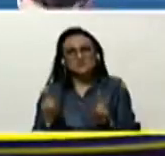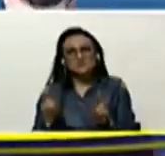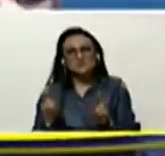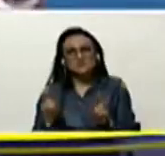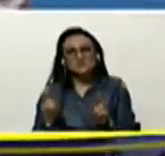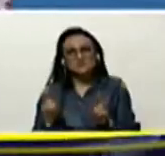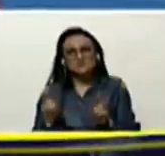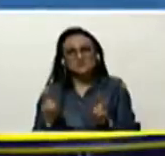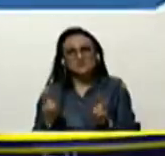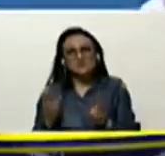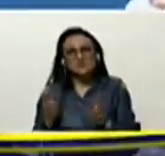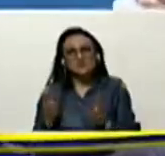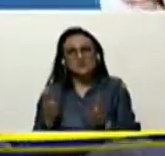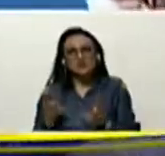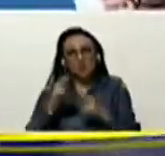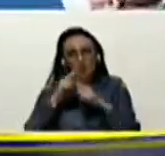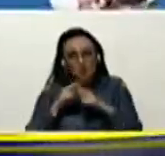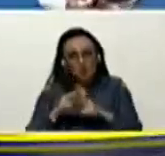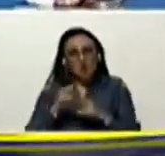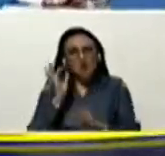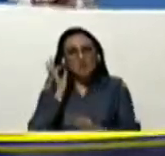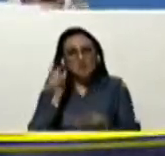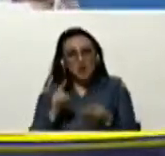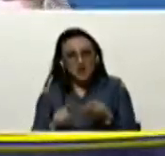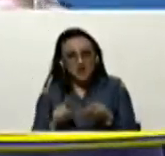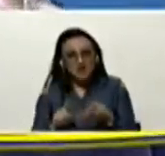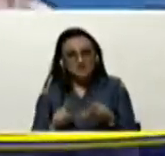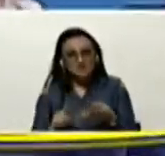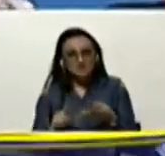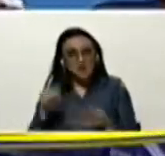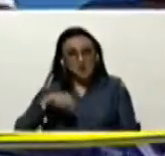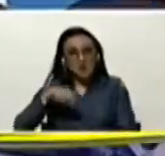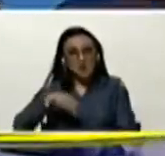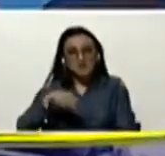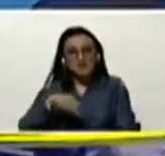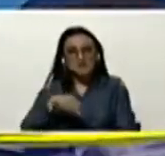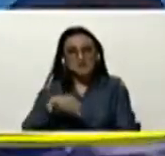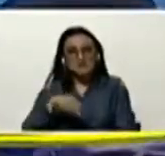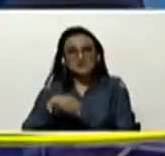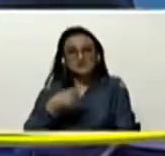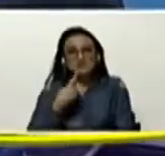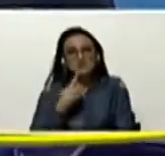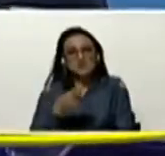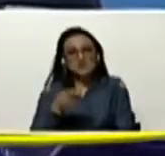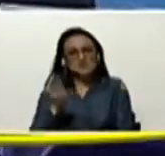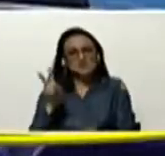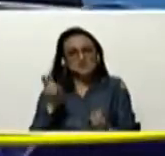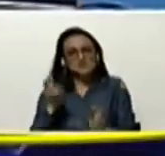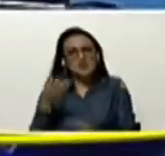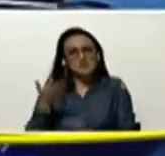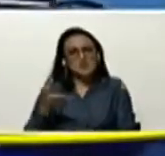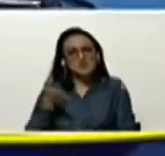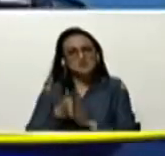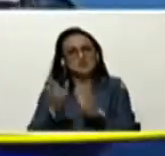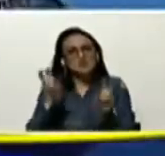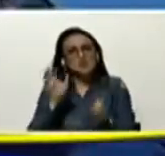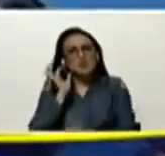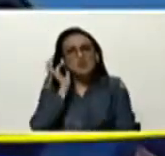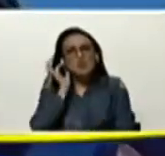la actuación del honor hacia las mujeres hoy día. Y tú dijiste algo bellísimo hacia las mujeres,